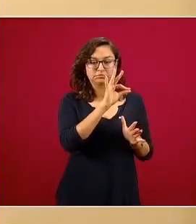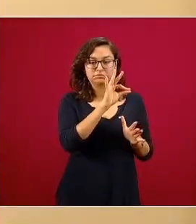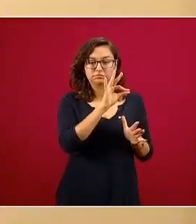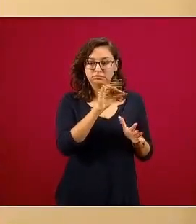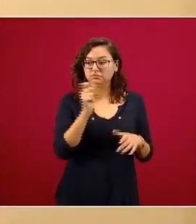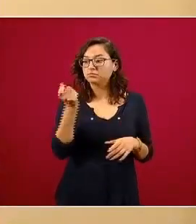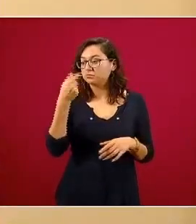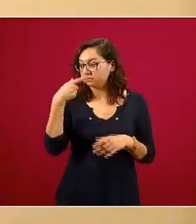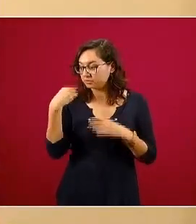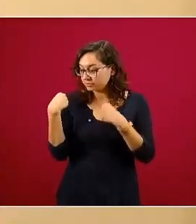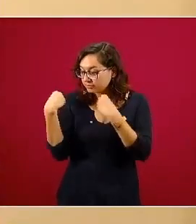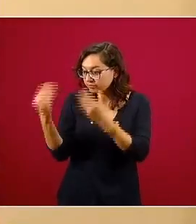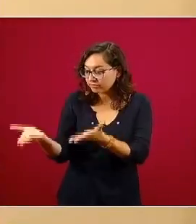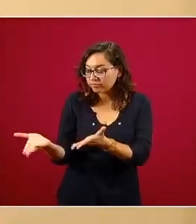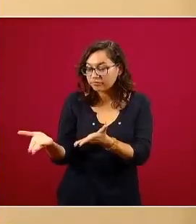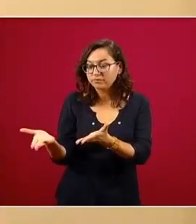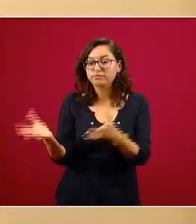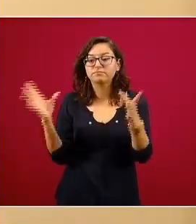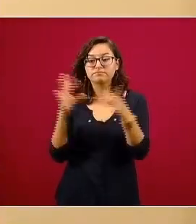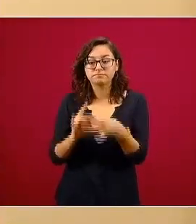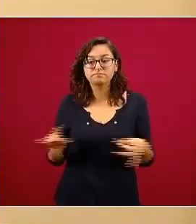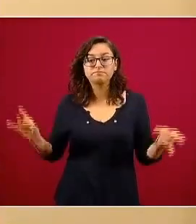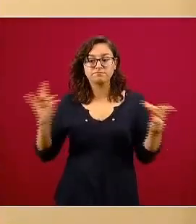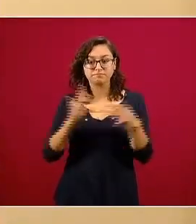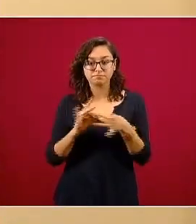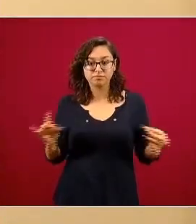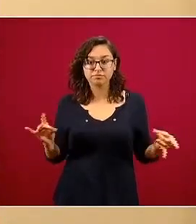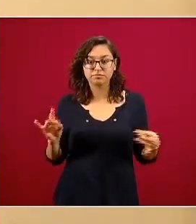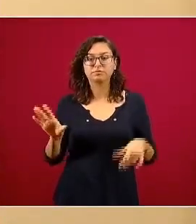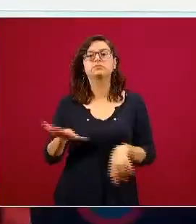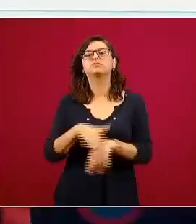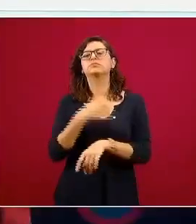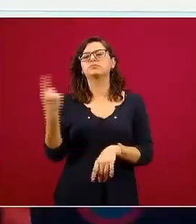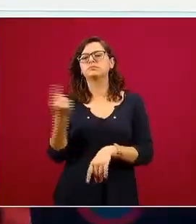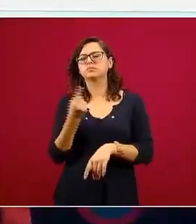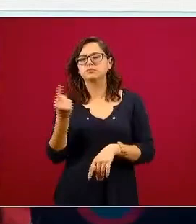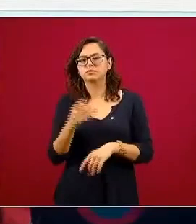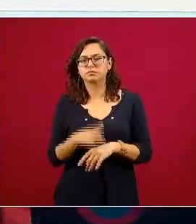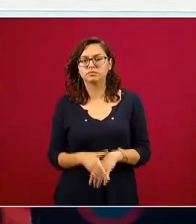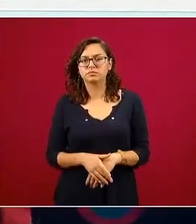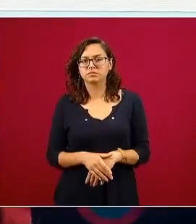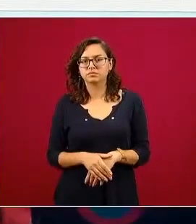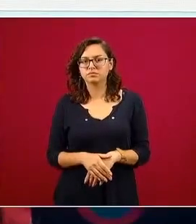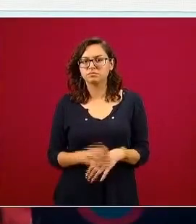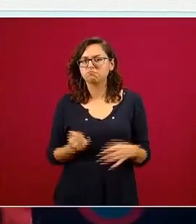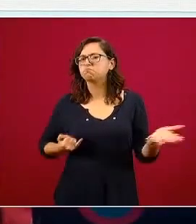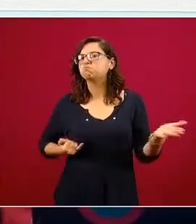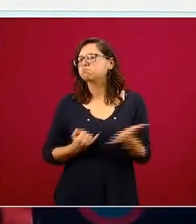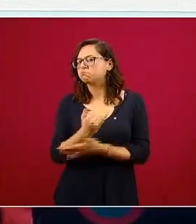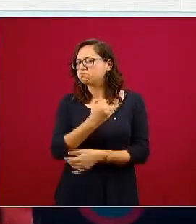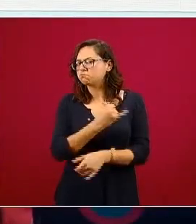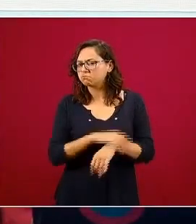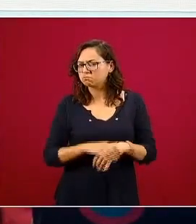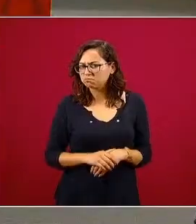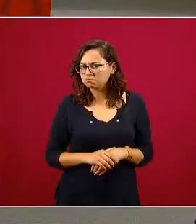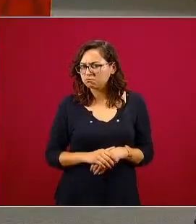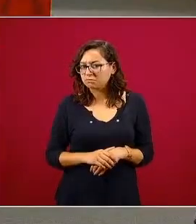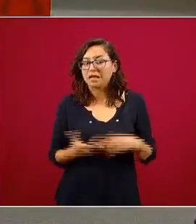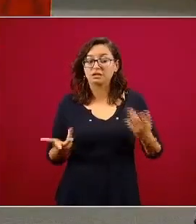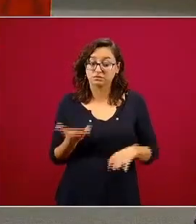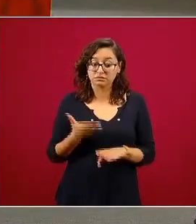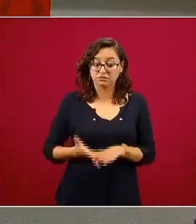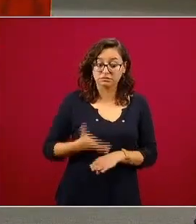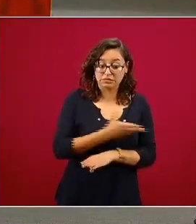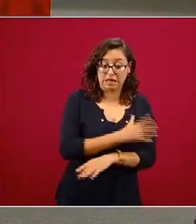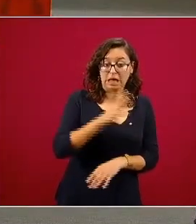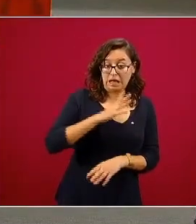tratamiento que vamos a dar, lo hacemos porque existen indicaciones precisas para dar ese medicamento.